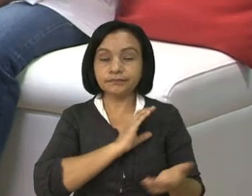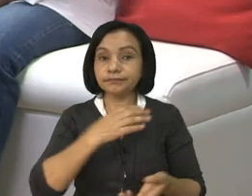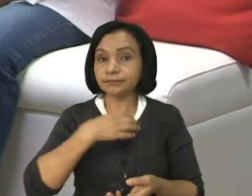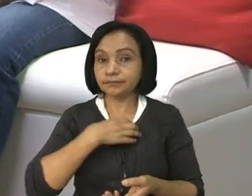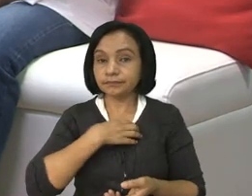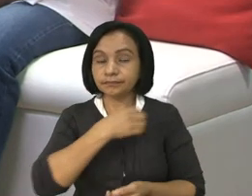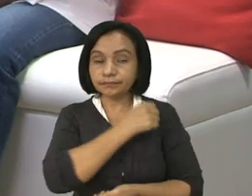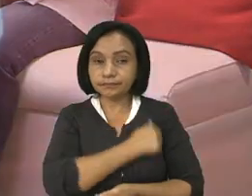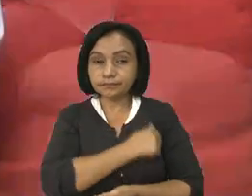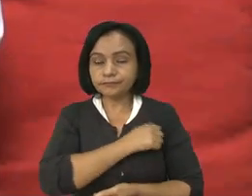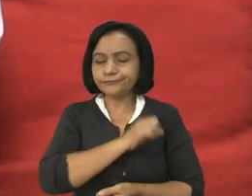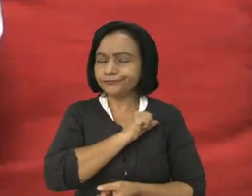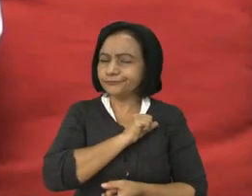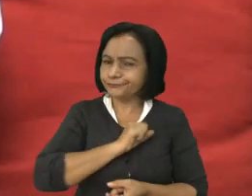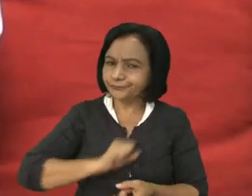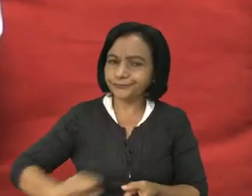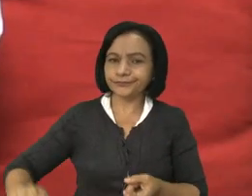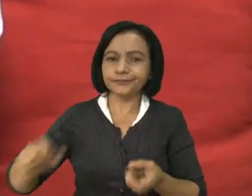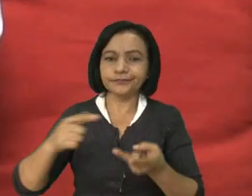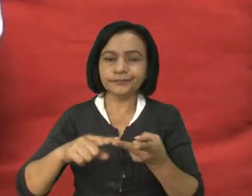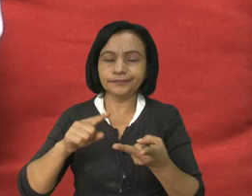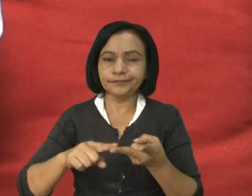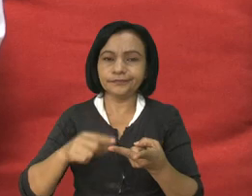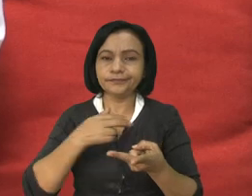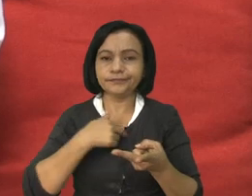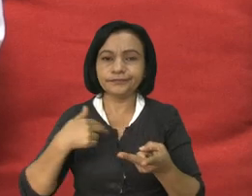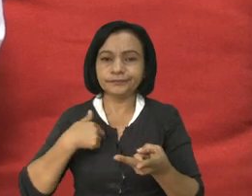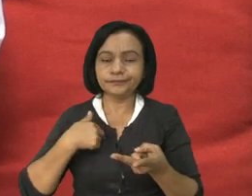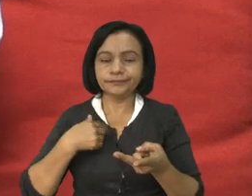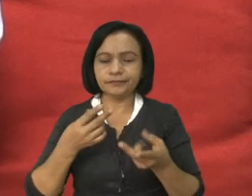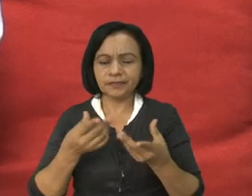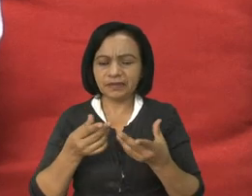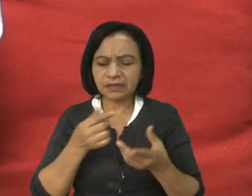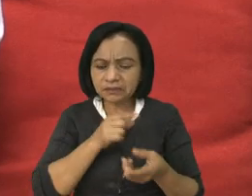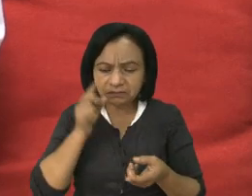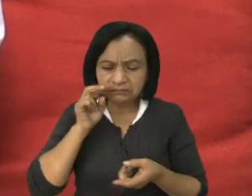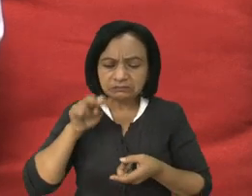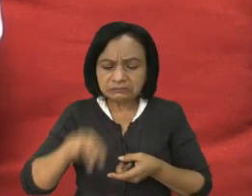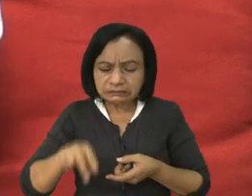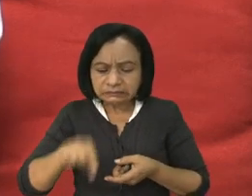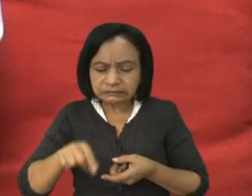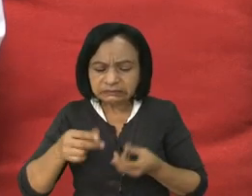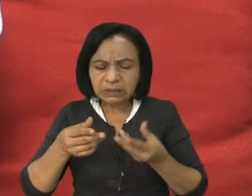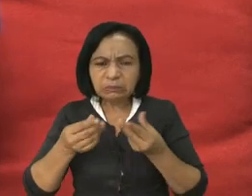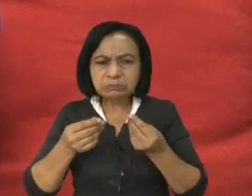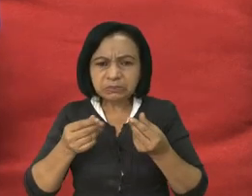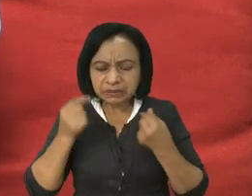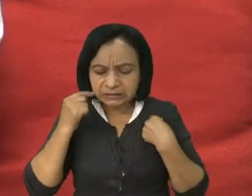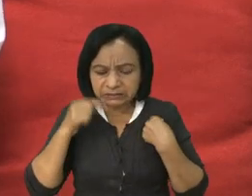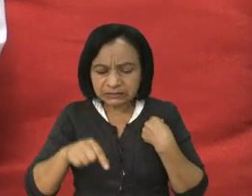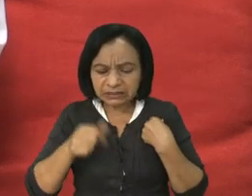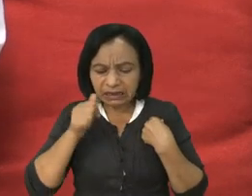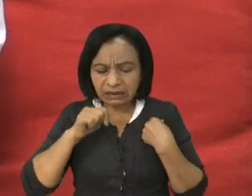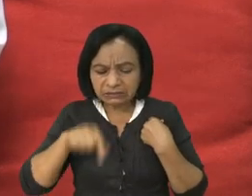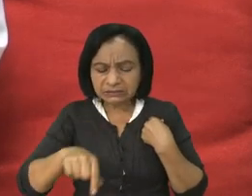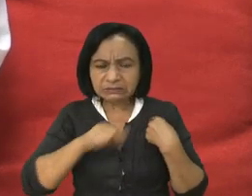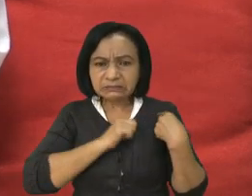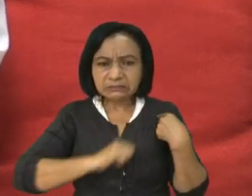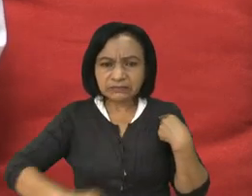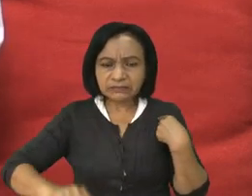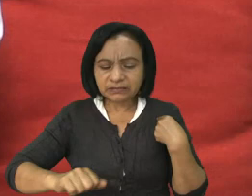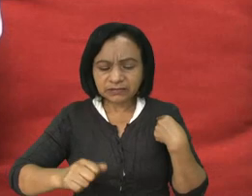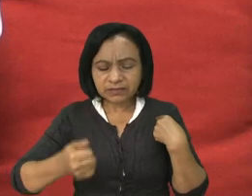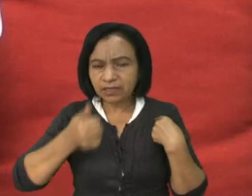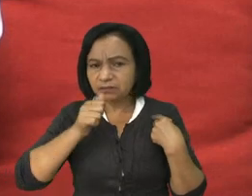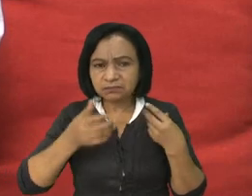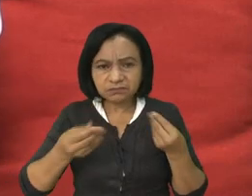hablando de la diarrea, hay características que son la mucosidad de la diarrea, la consistencia, si es muy líquida, si solo es